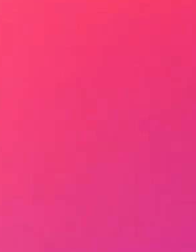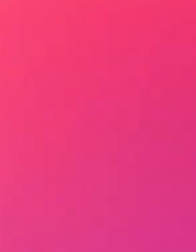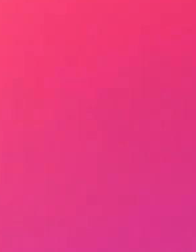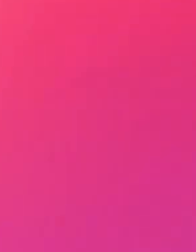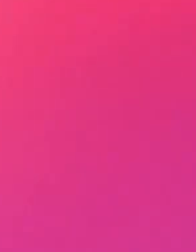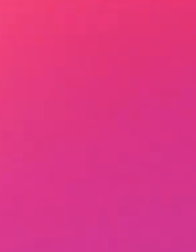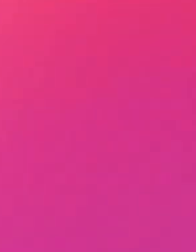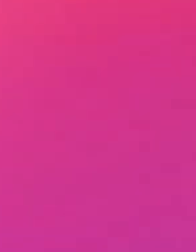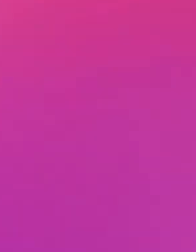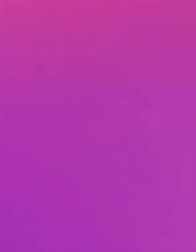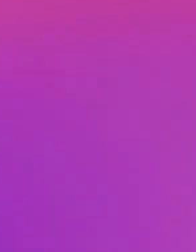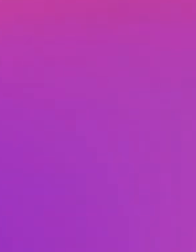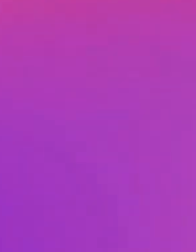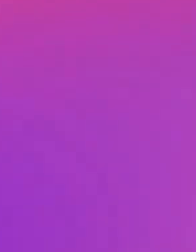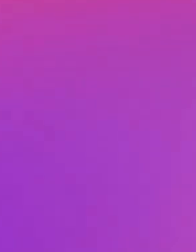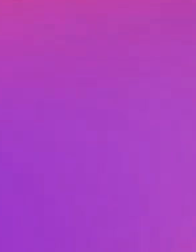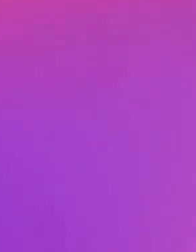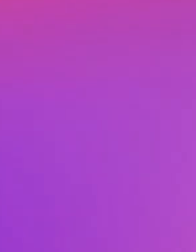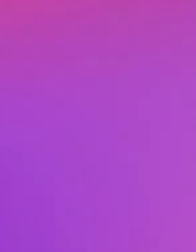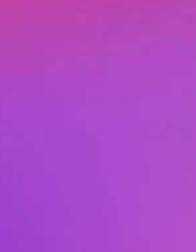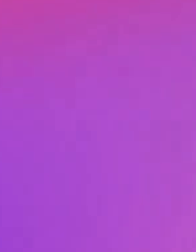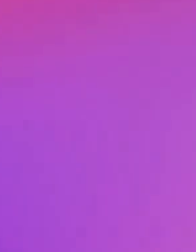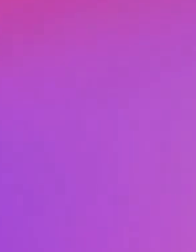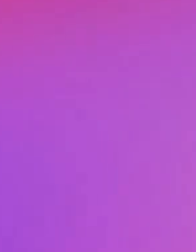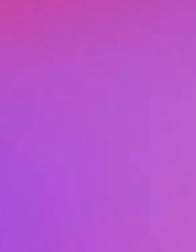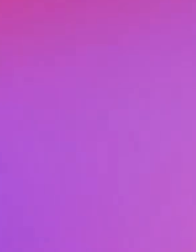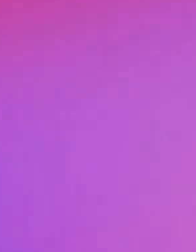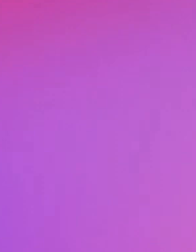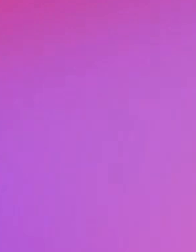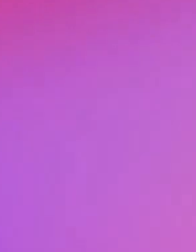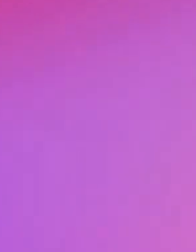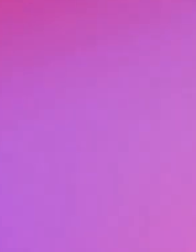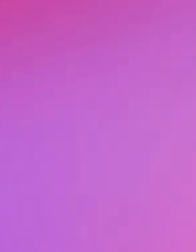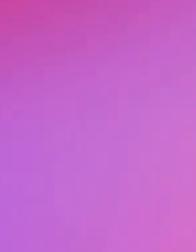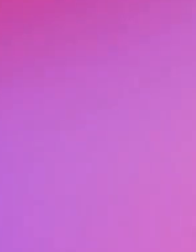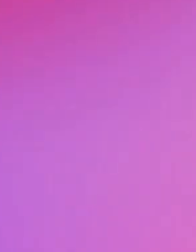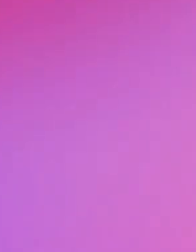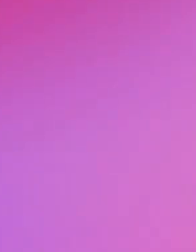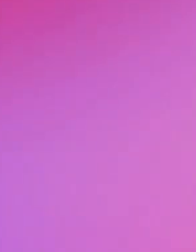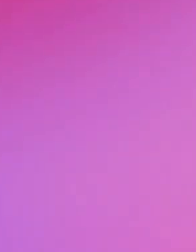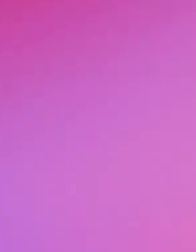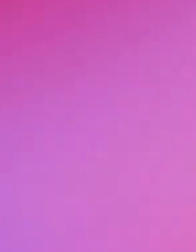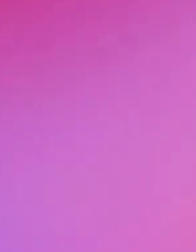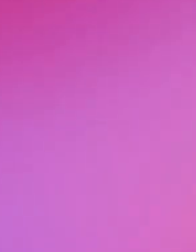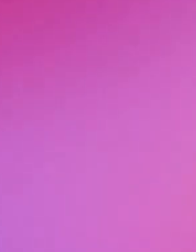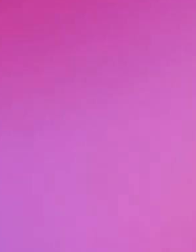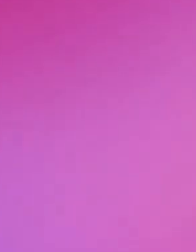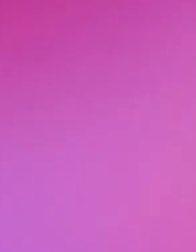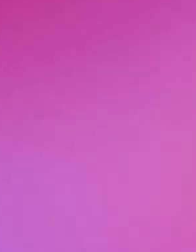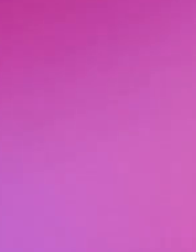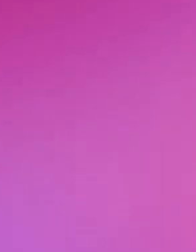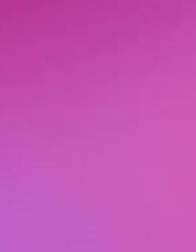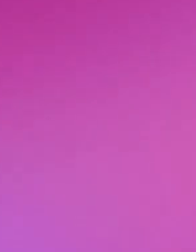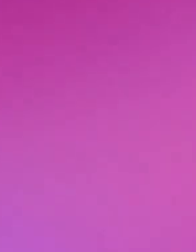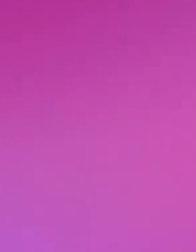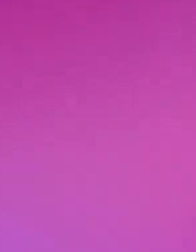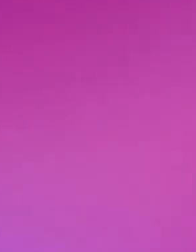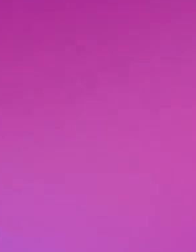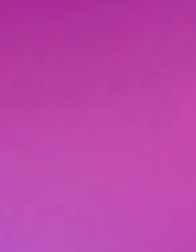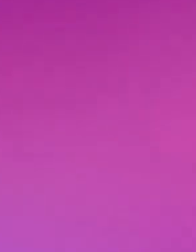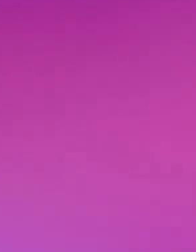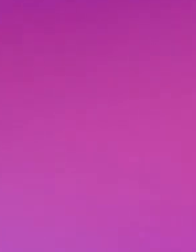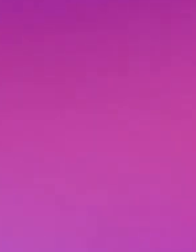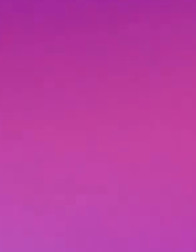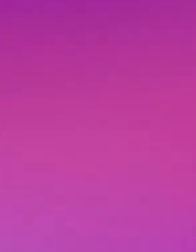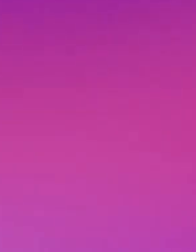01 71 23. Si requieres consultar los libros de texto en versión digital, recuerda que los